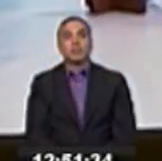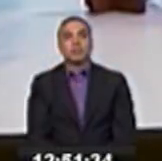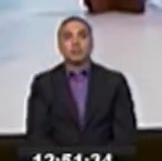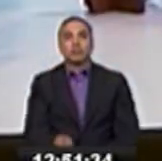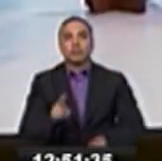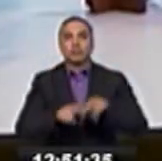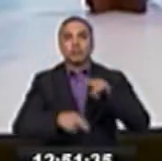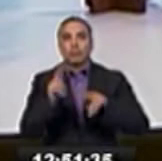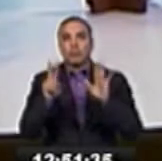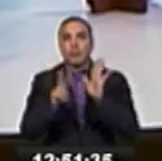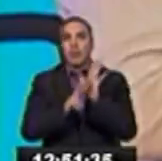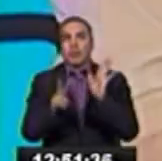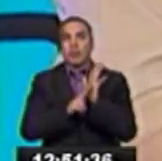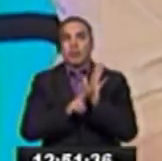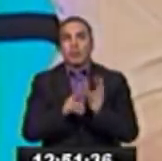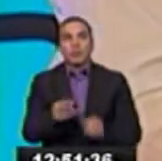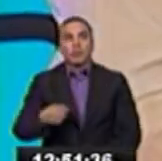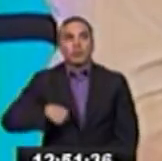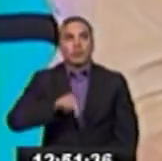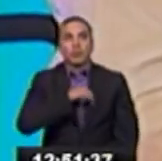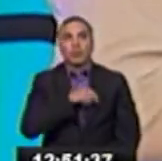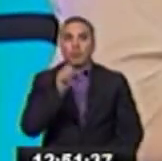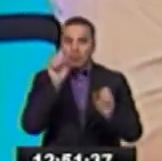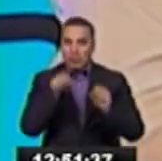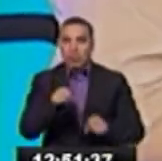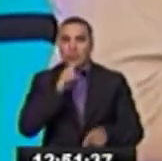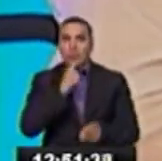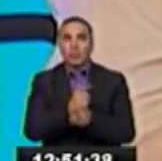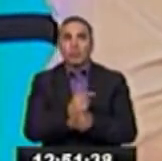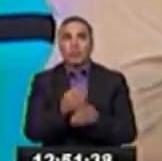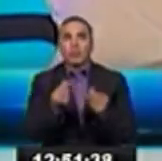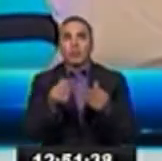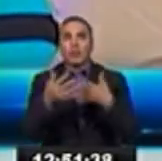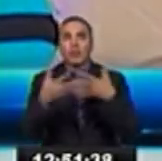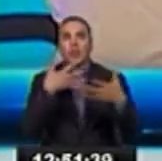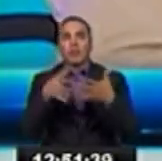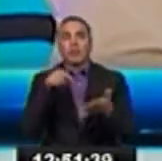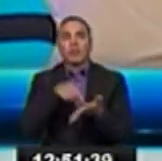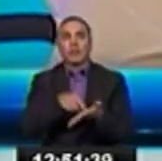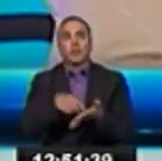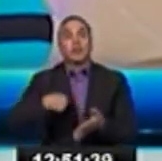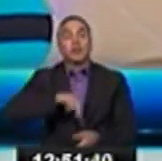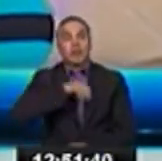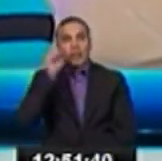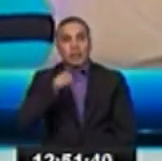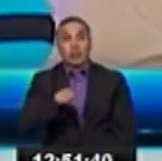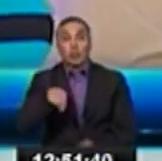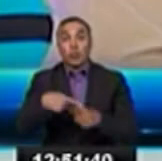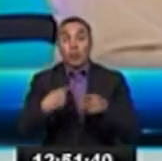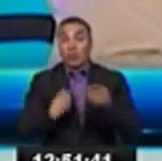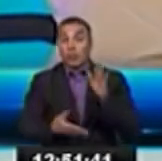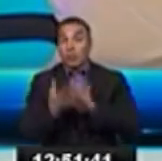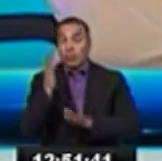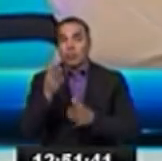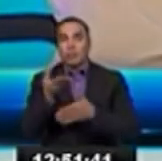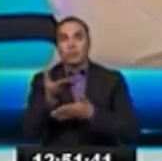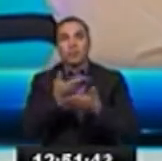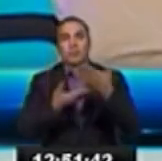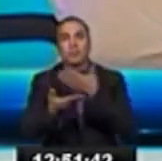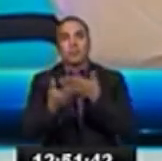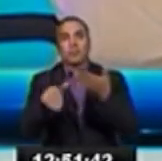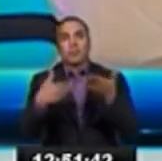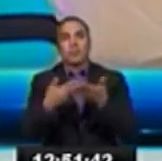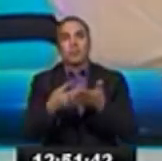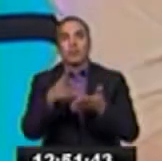construirán viviendas. Nosotros sí vamos a dejar las cuentas transparentadas y en orden. Nosotros sí vamos a volver en su totalidad a